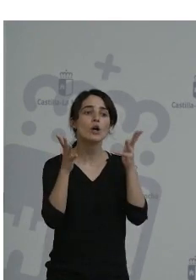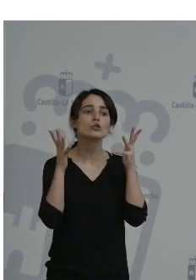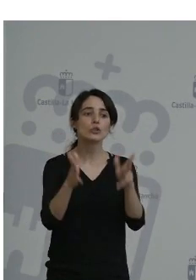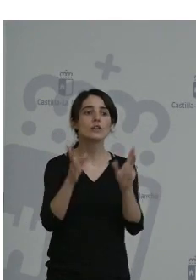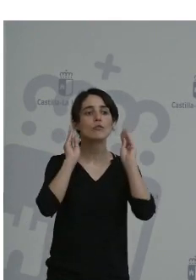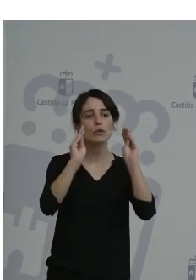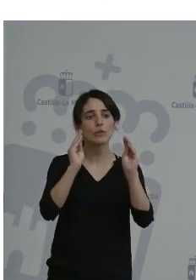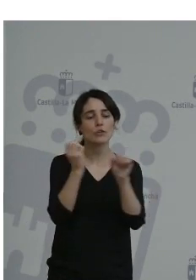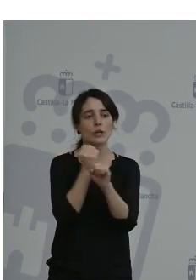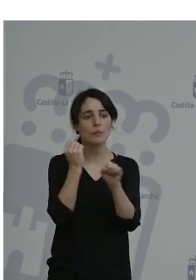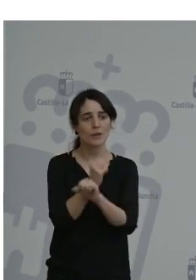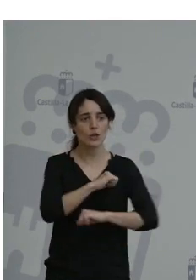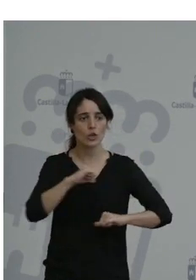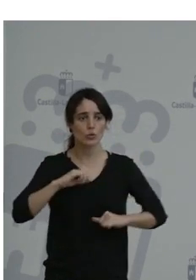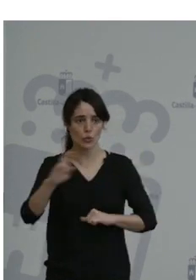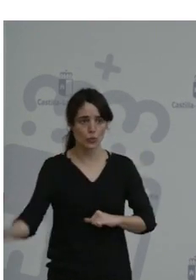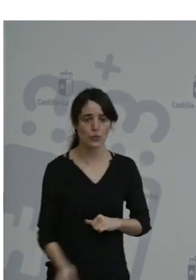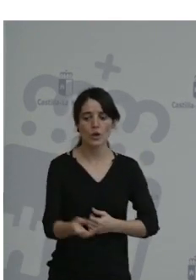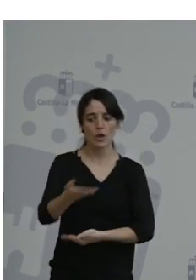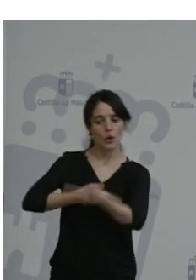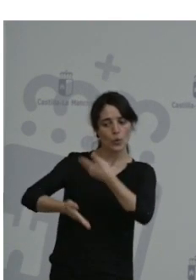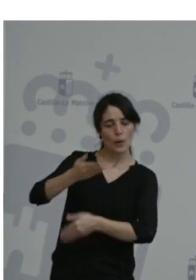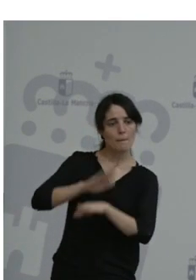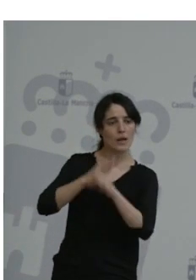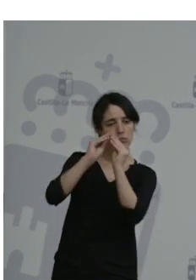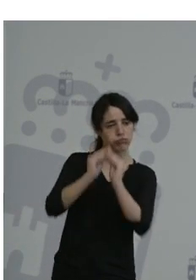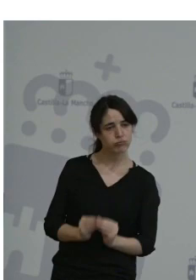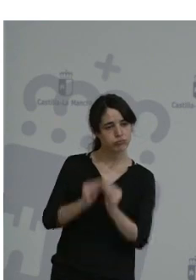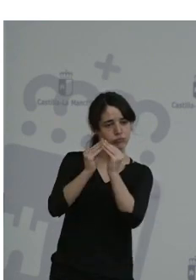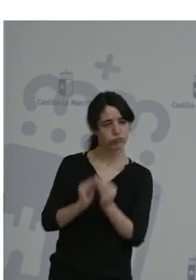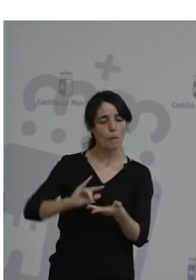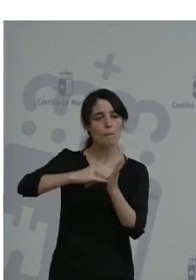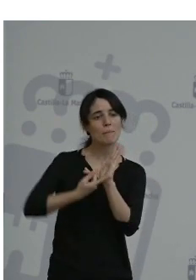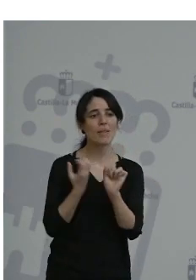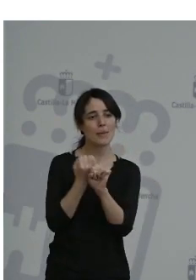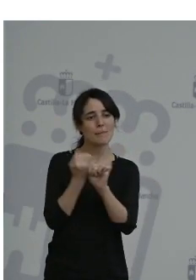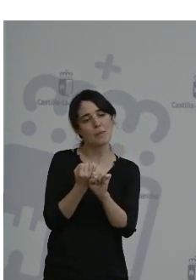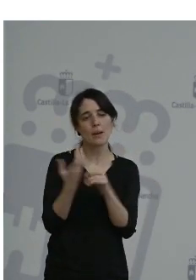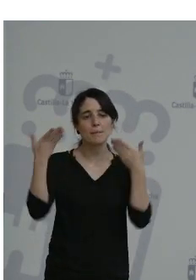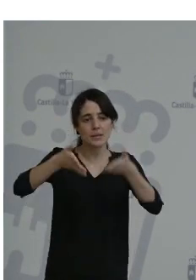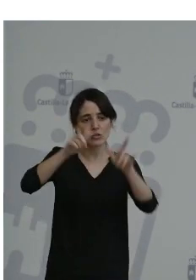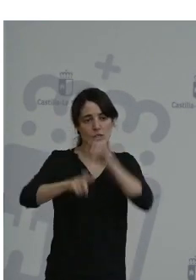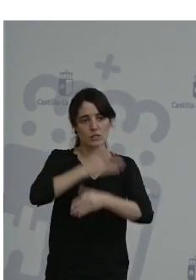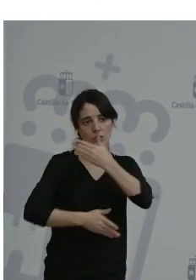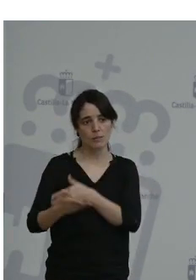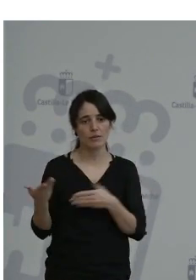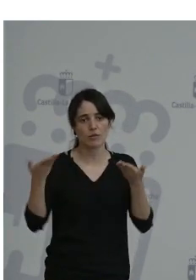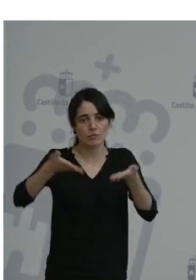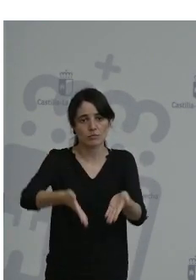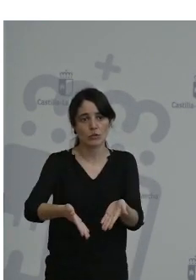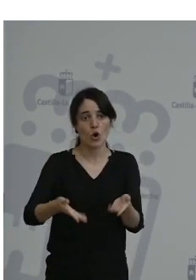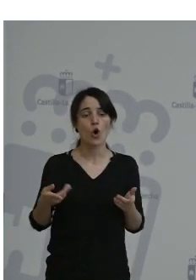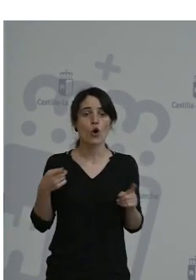elaboración de un plan de empleo de personas con discapacidad con la finalidad de garantizar la